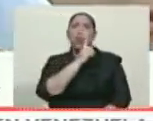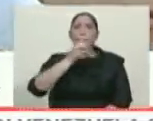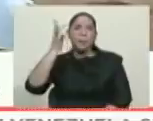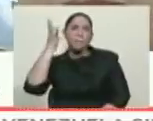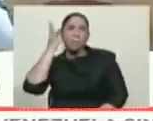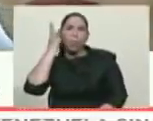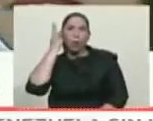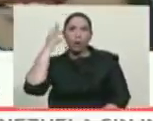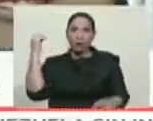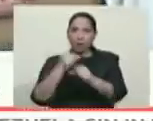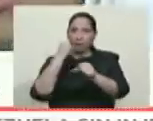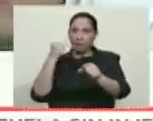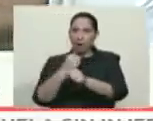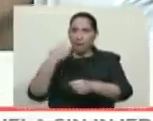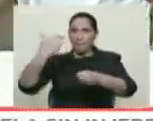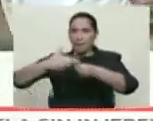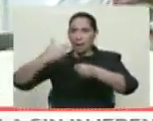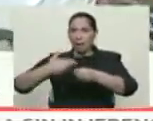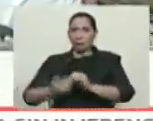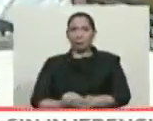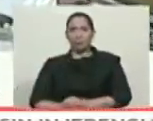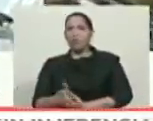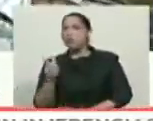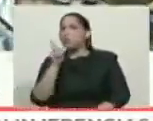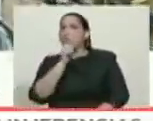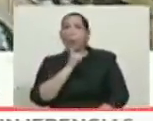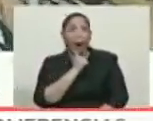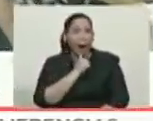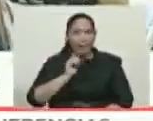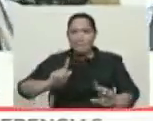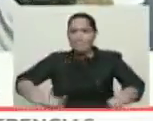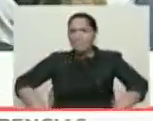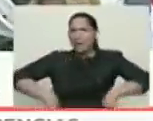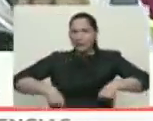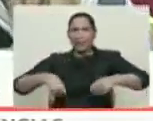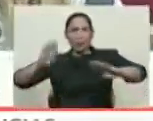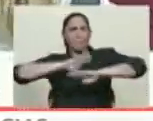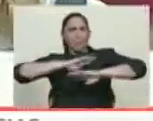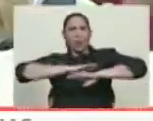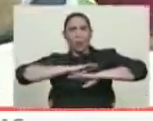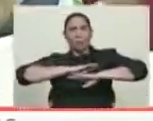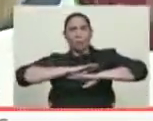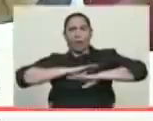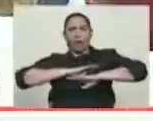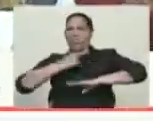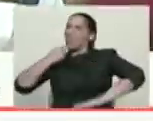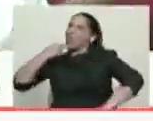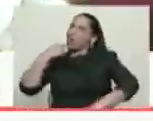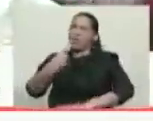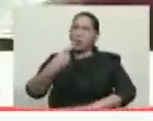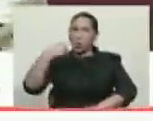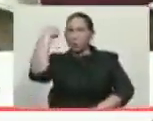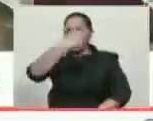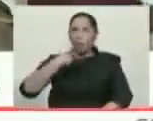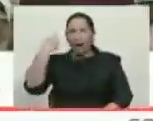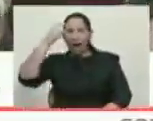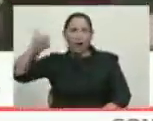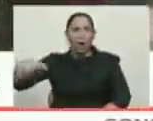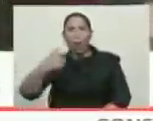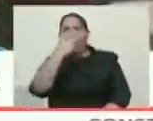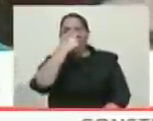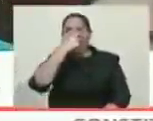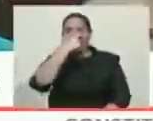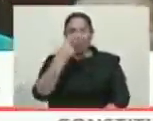mujeres trabajadoras de PDVSA, no tiene pantalones propios, te lo digo en tu cara, Guaidó, no